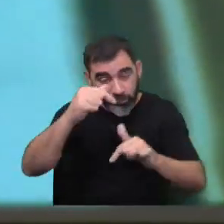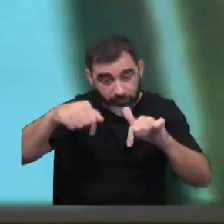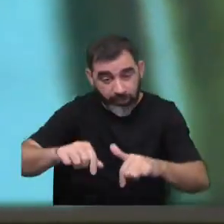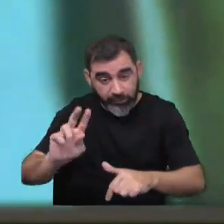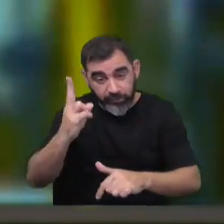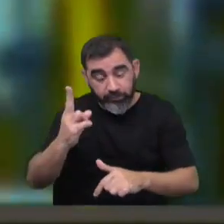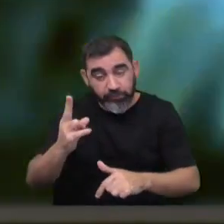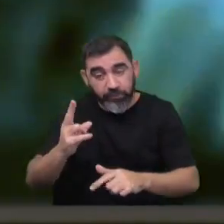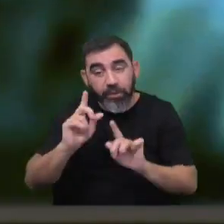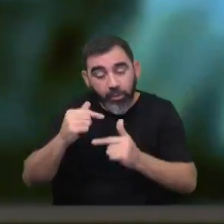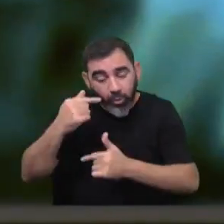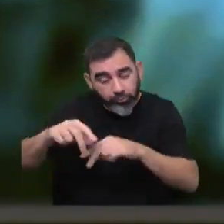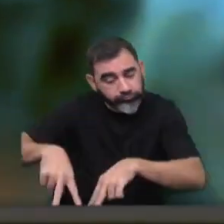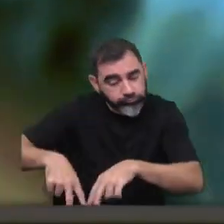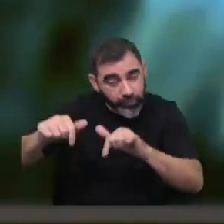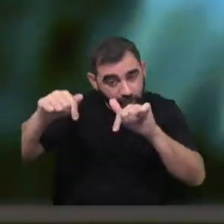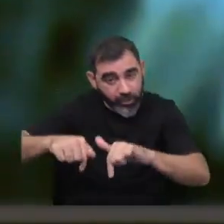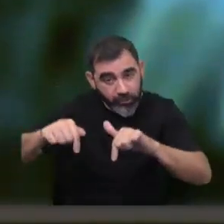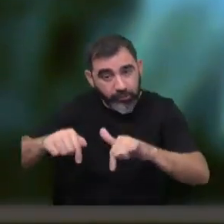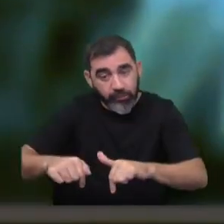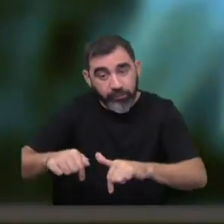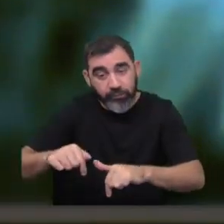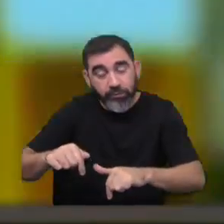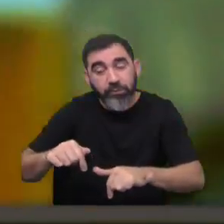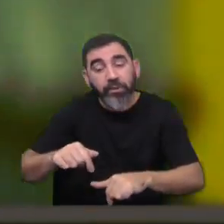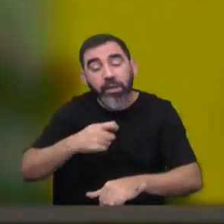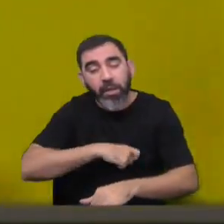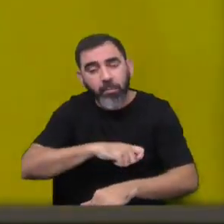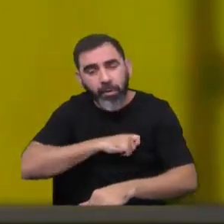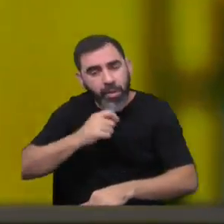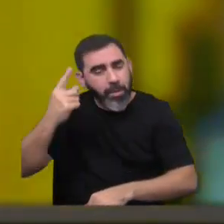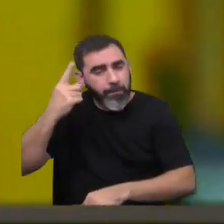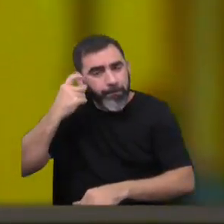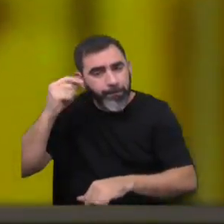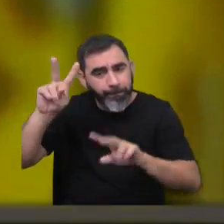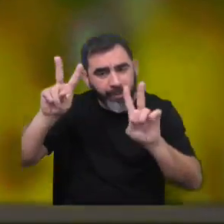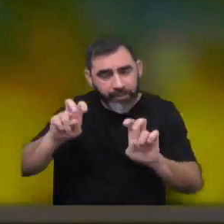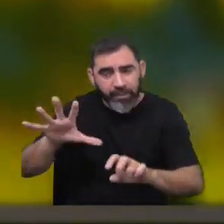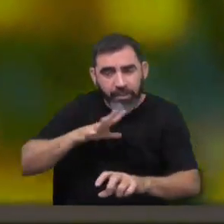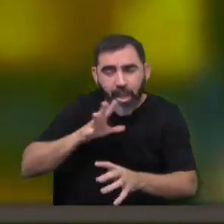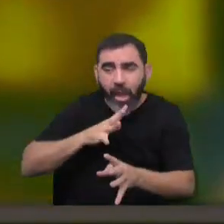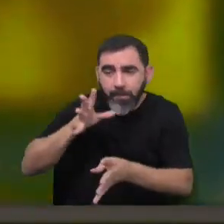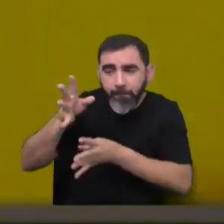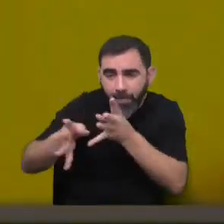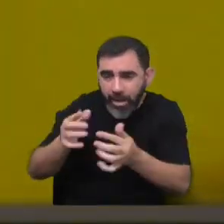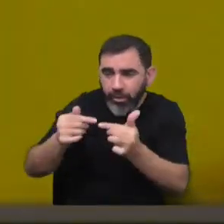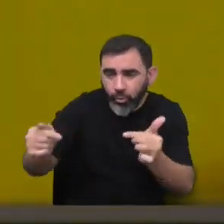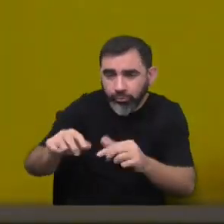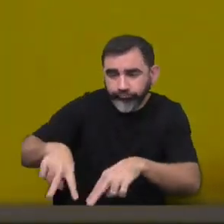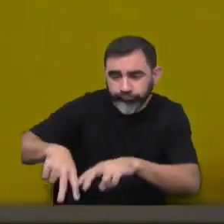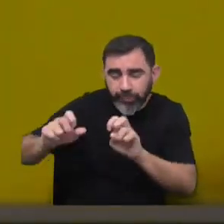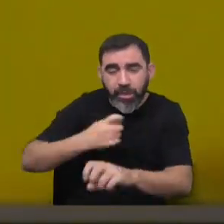yo creo que tenemos que seguir explotando eso acá. Y ellos tienen una expertise muy buena en la parte de magnetismo y tienen los equipos y las cosas para estudiarlos de